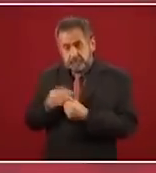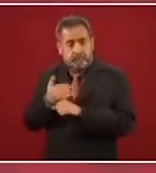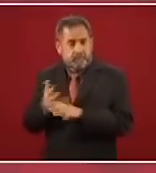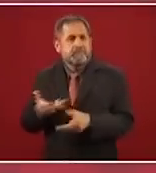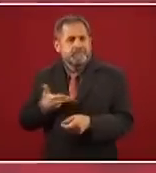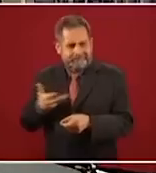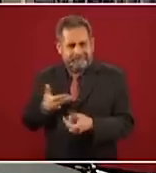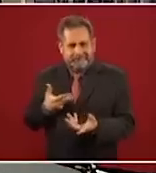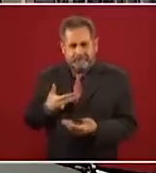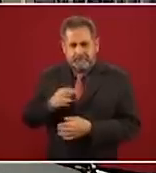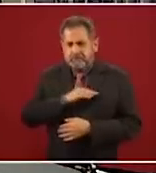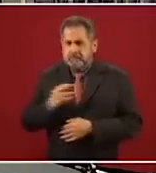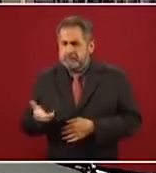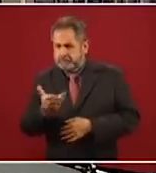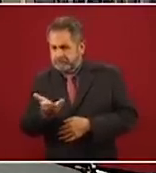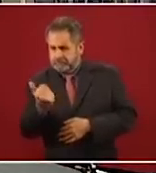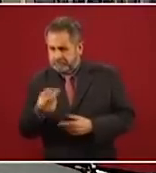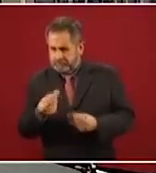solicitar.